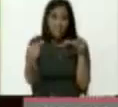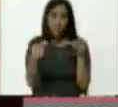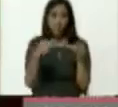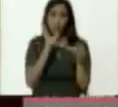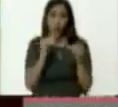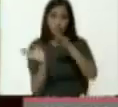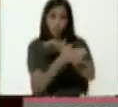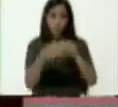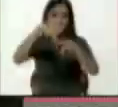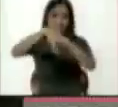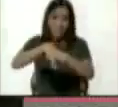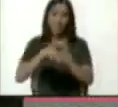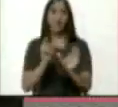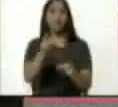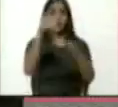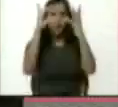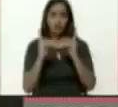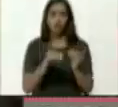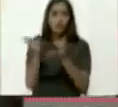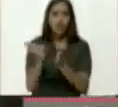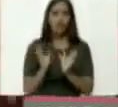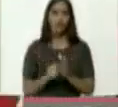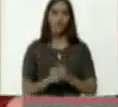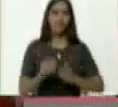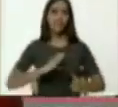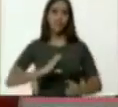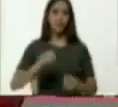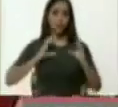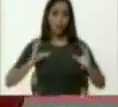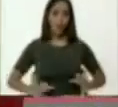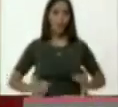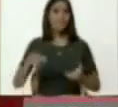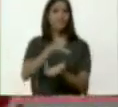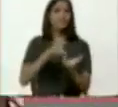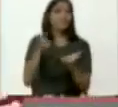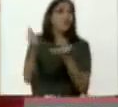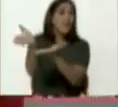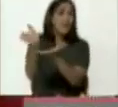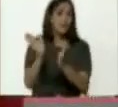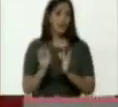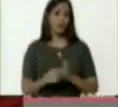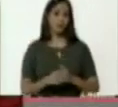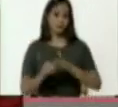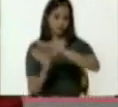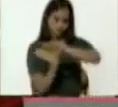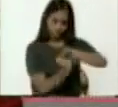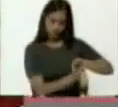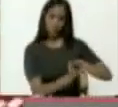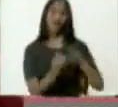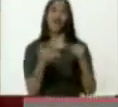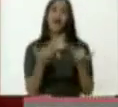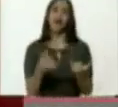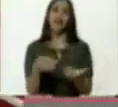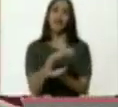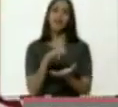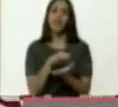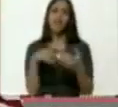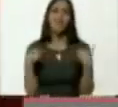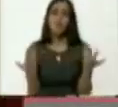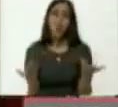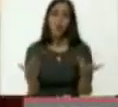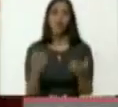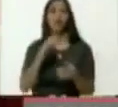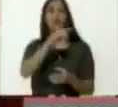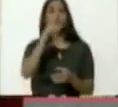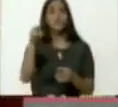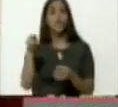soberanía dentro de su cuerpo. Embajada con y policía si el tipo acostado. Es soberano en su cuerpo, ese es su problema. Ahora bien, hermano, el problema no es ese. El problema es que ustedes,